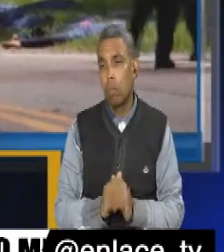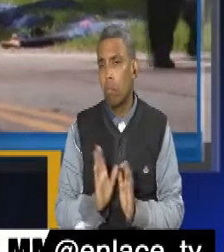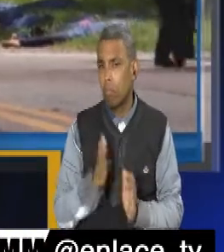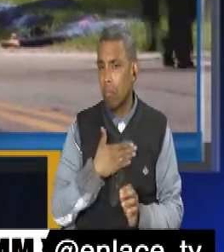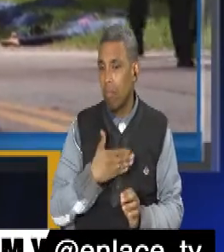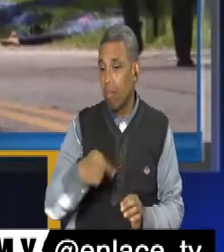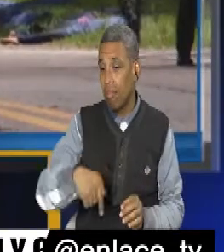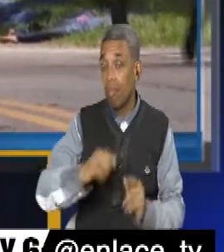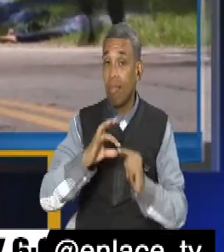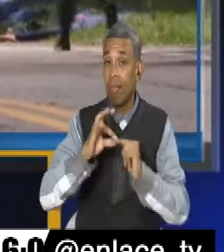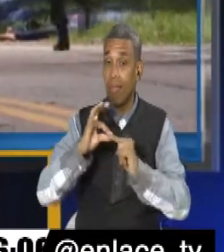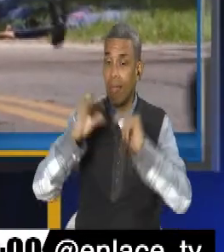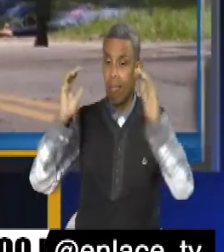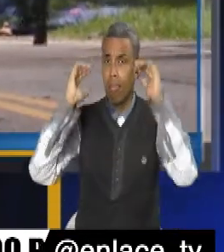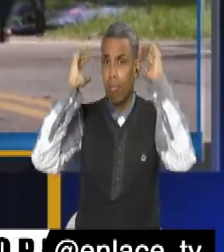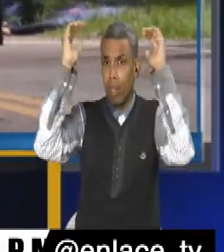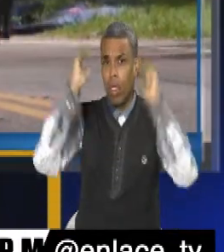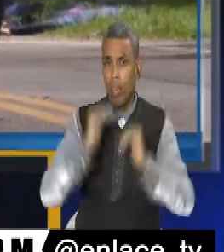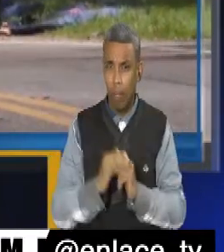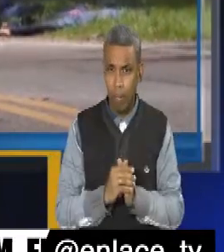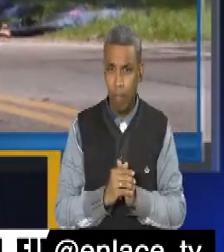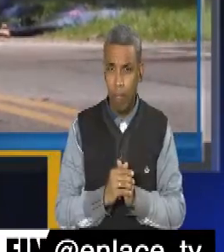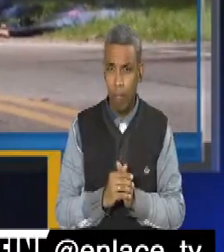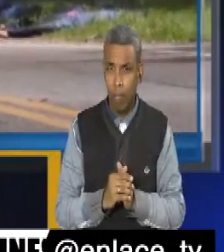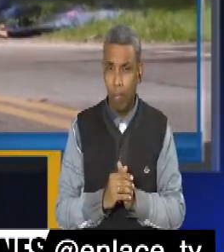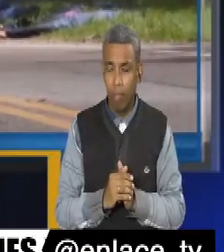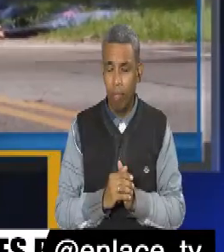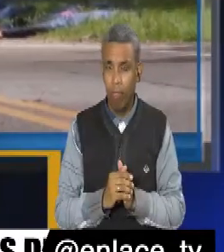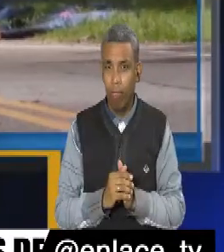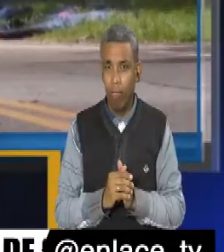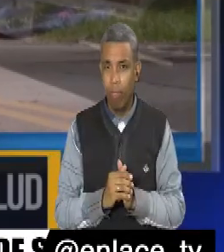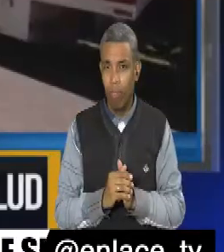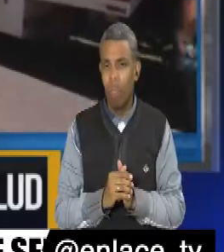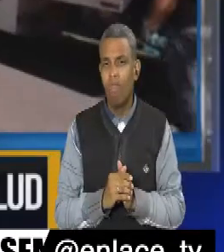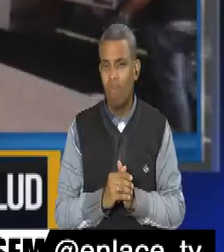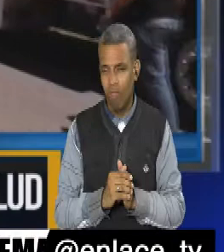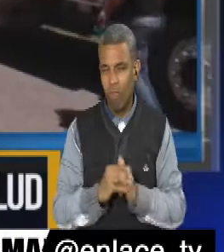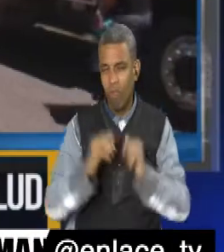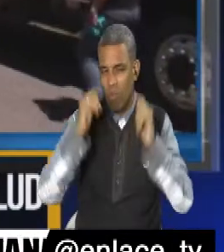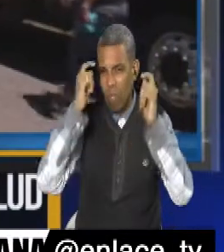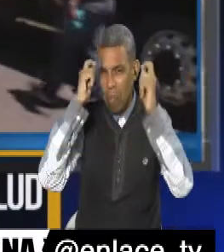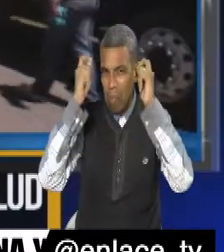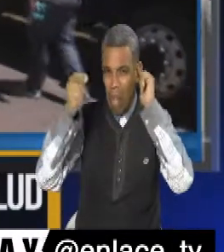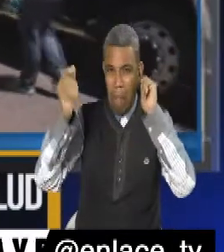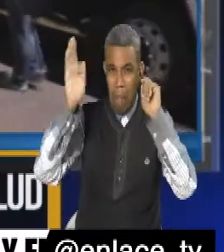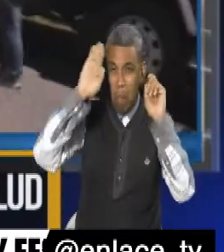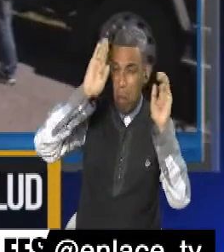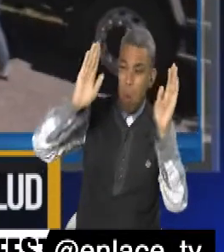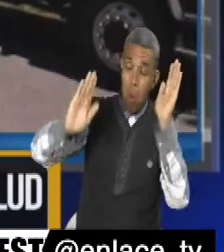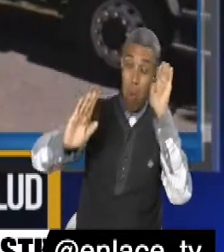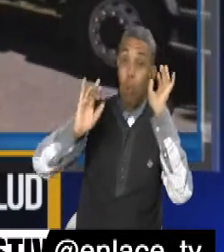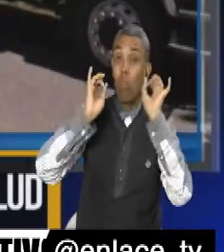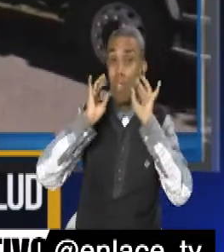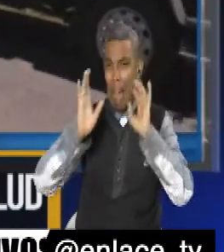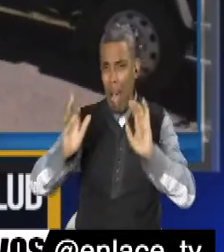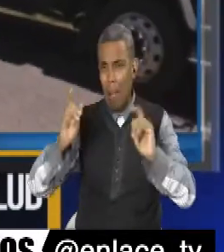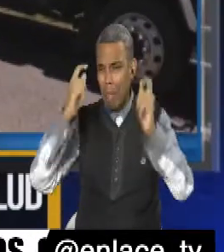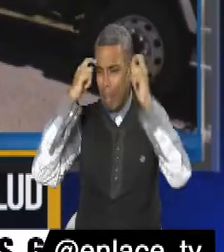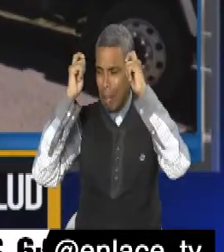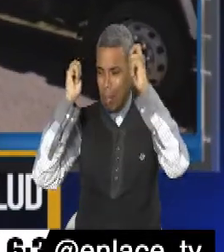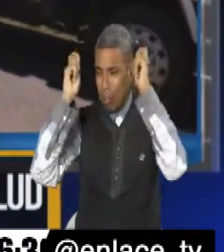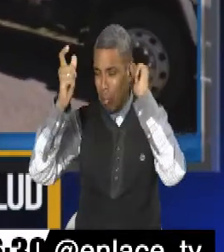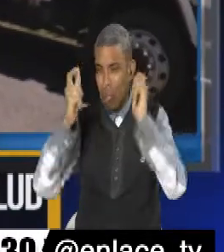esos pacientes pues venían con unas situaciones de traumas cranioencefálicos severos,